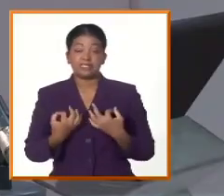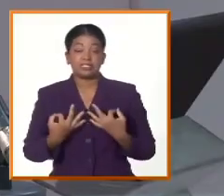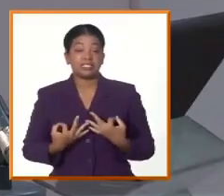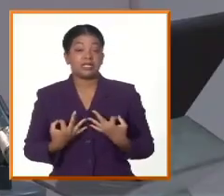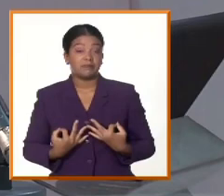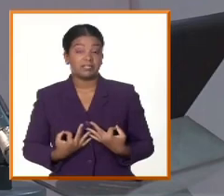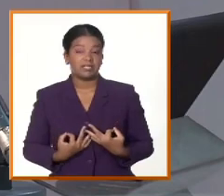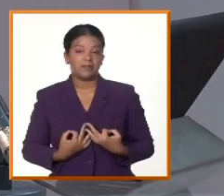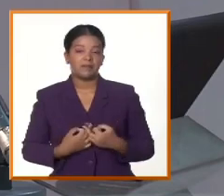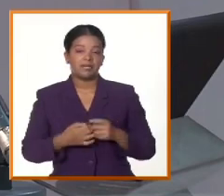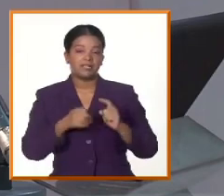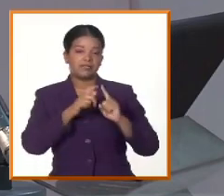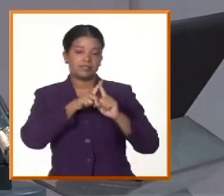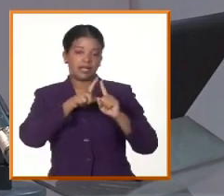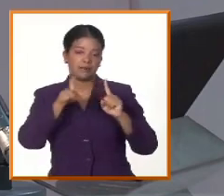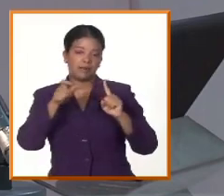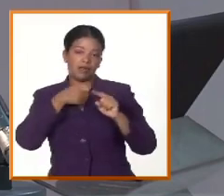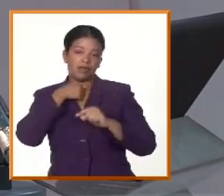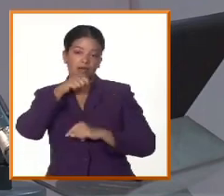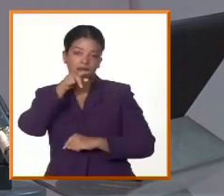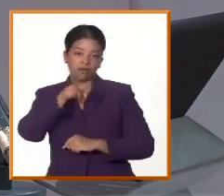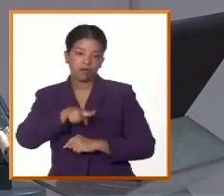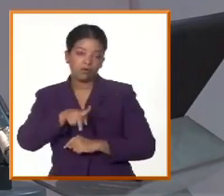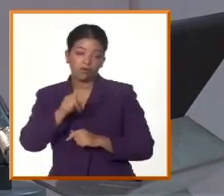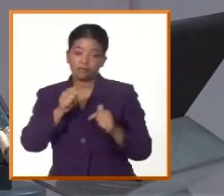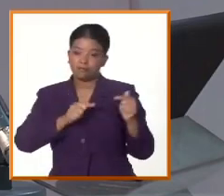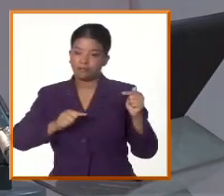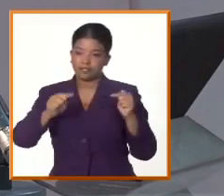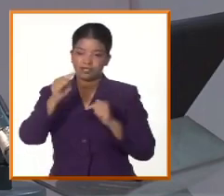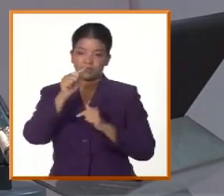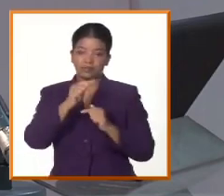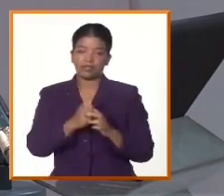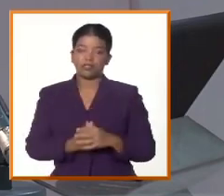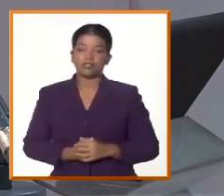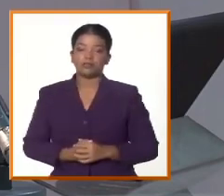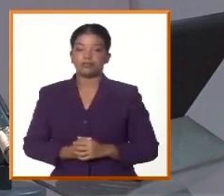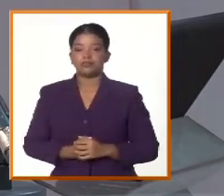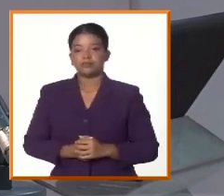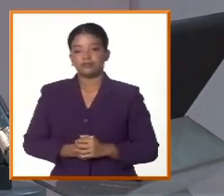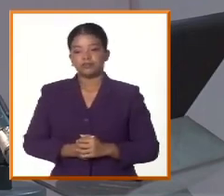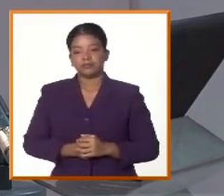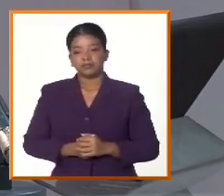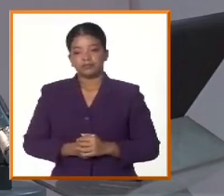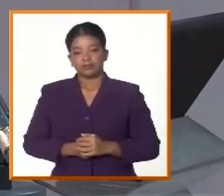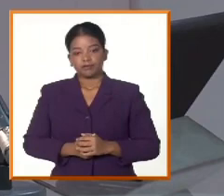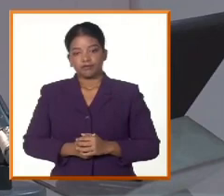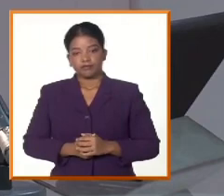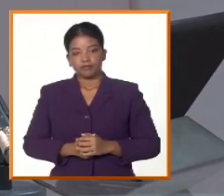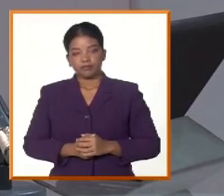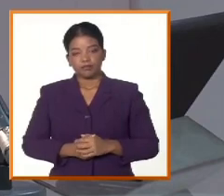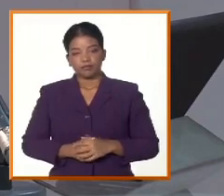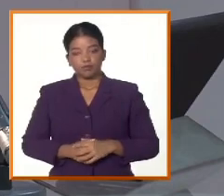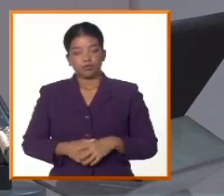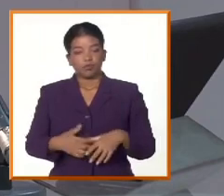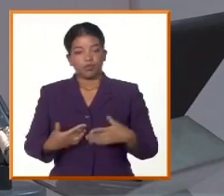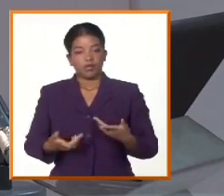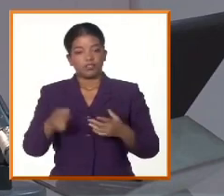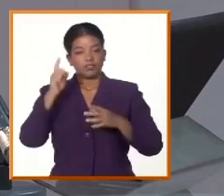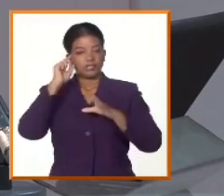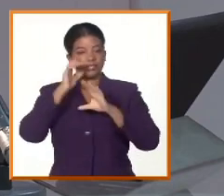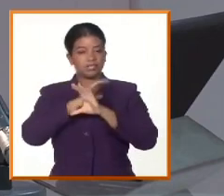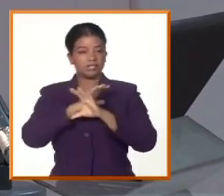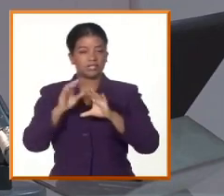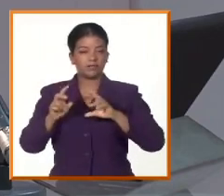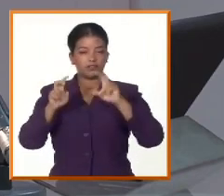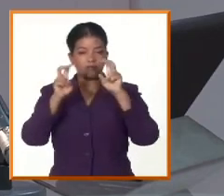y y lo evaluamos como de los aspectos fundamental es sacar a los científicos Los investigadores